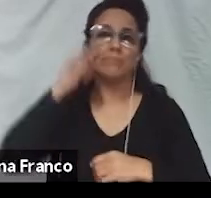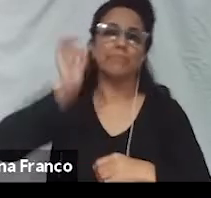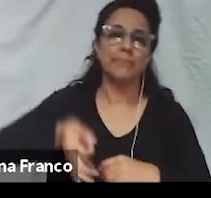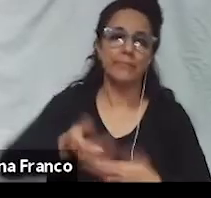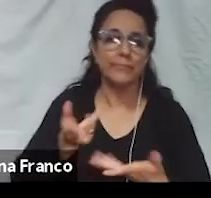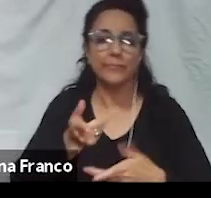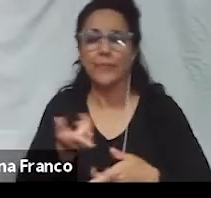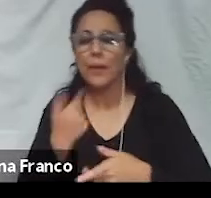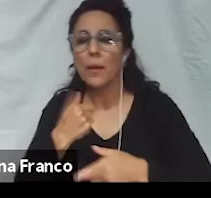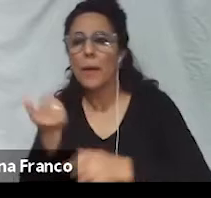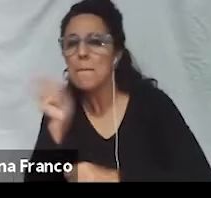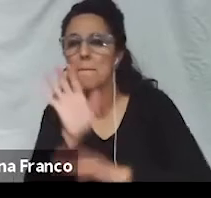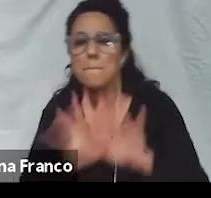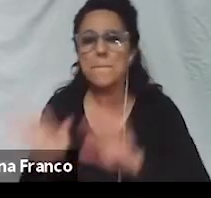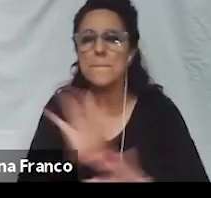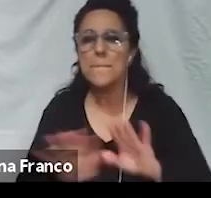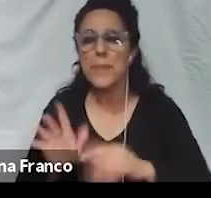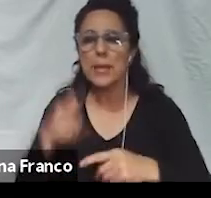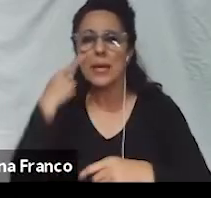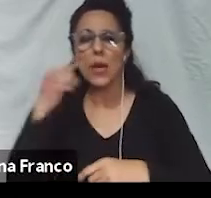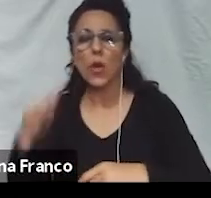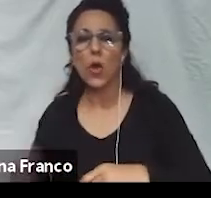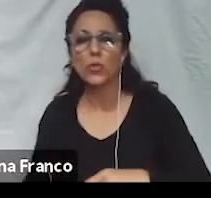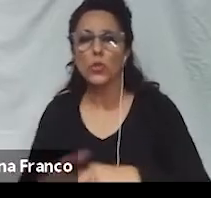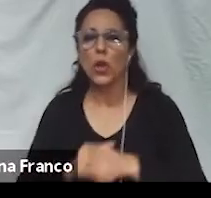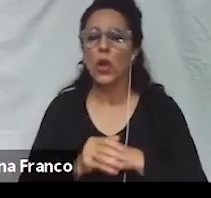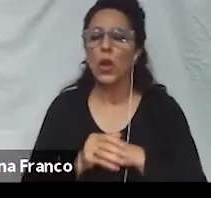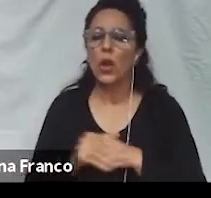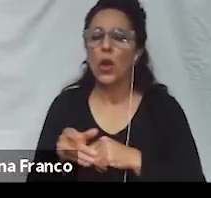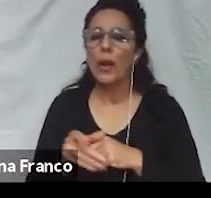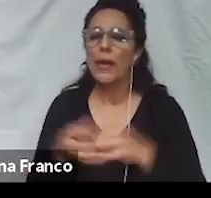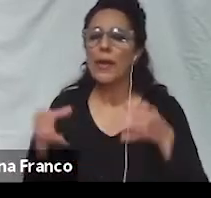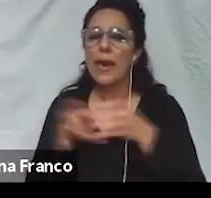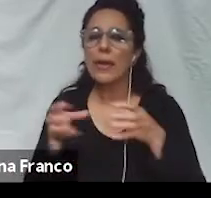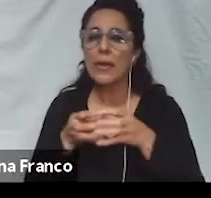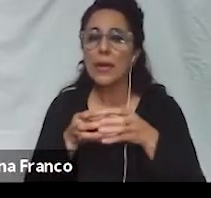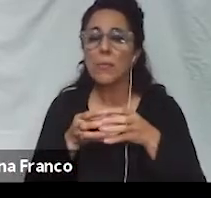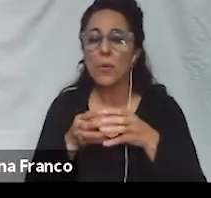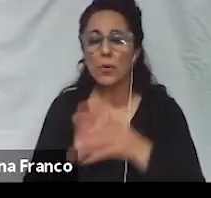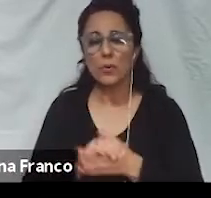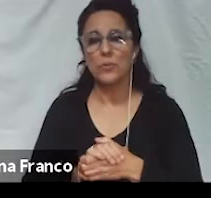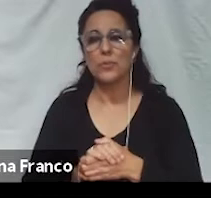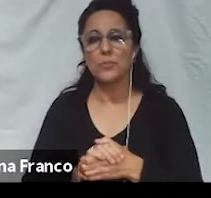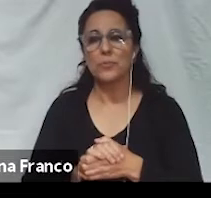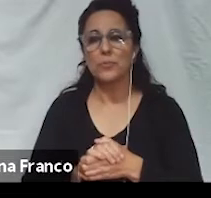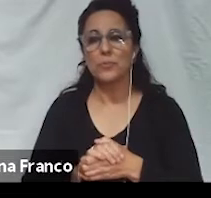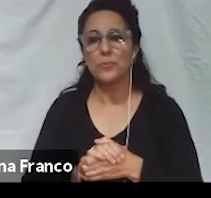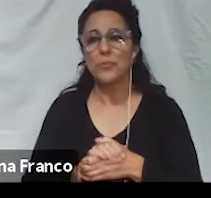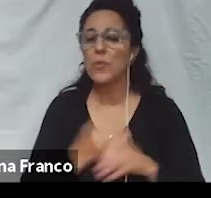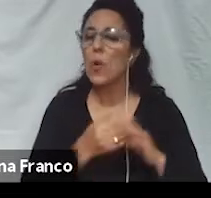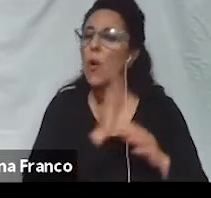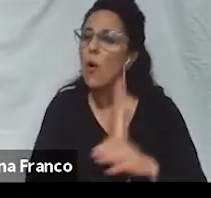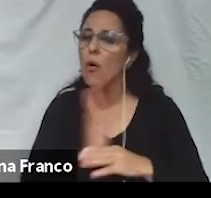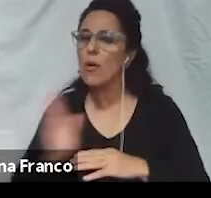de planificar nuestra auditoría, para que los tiempos de todos los equipos vayan de acuerdo